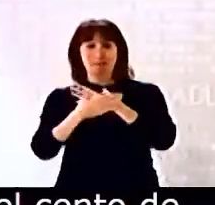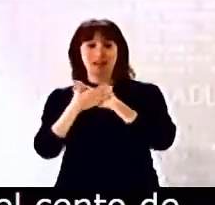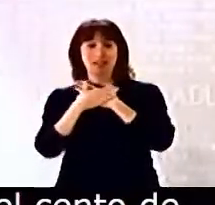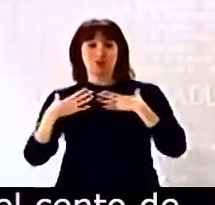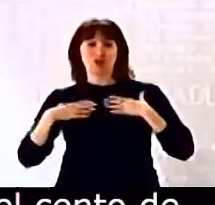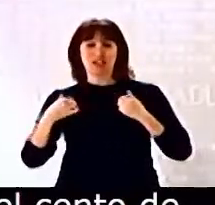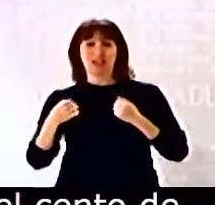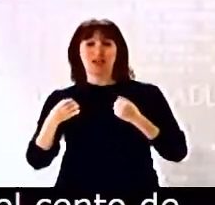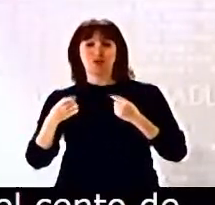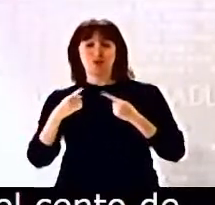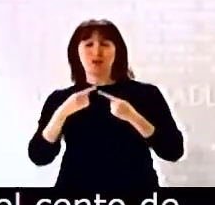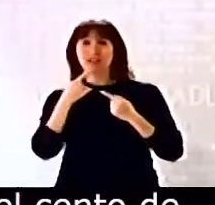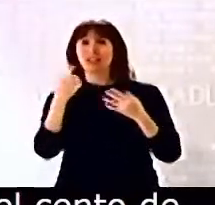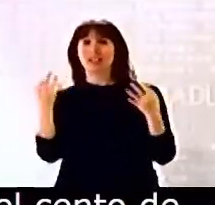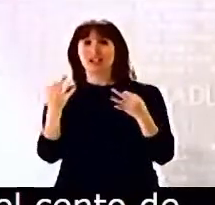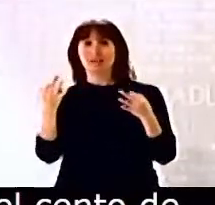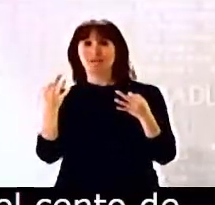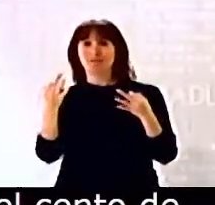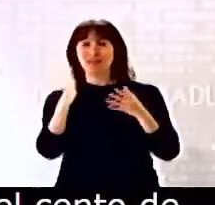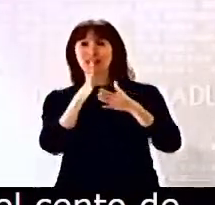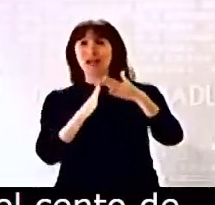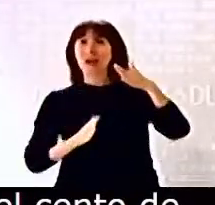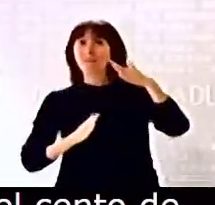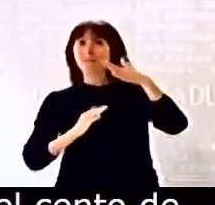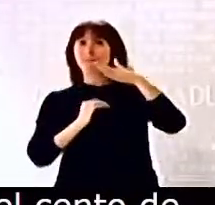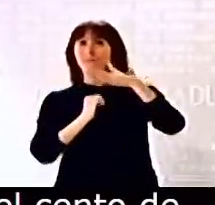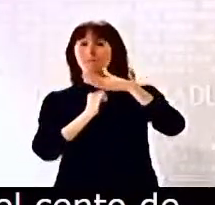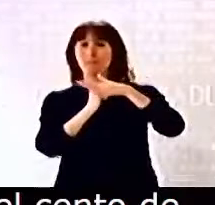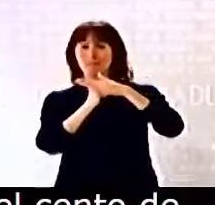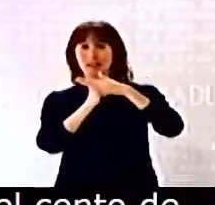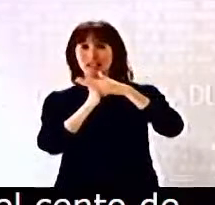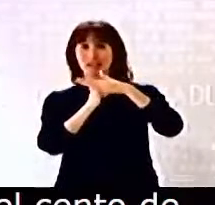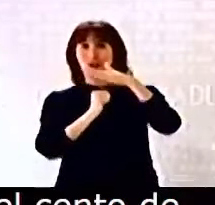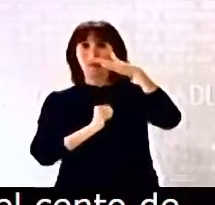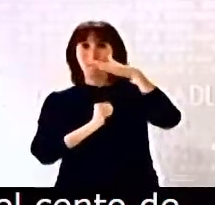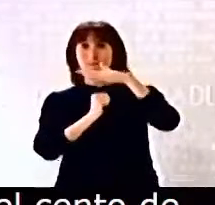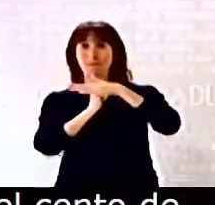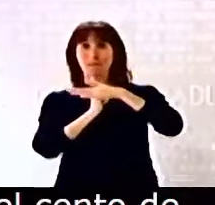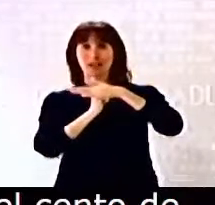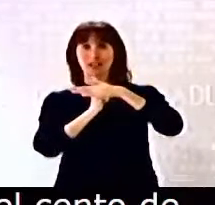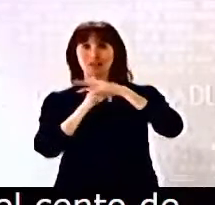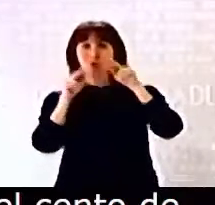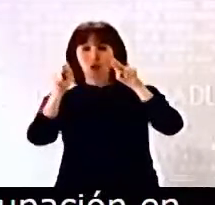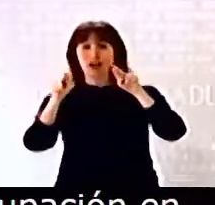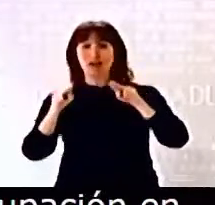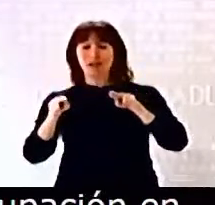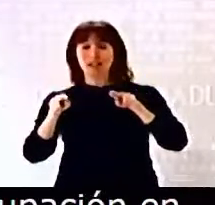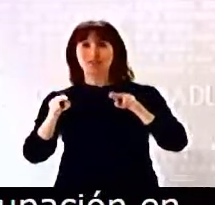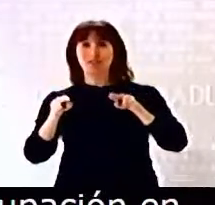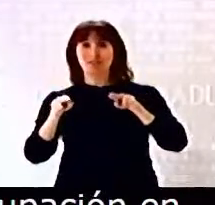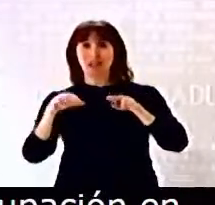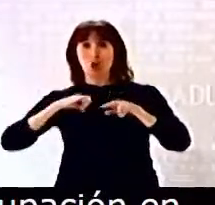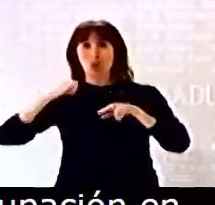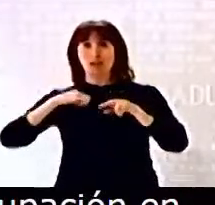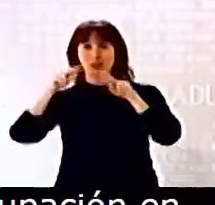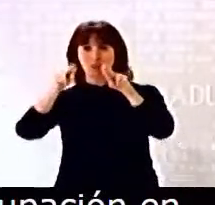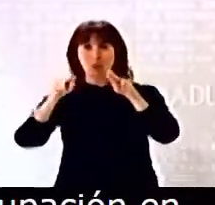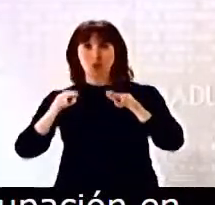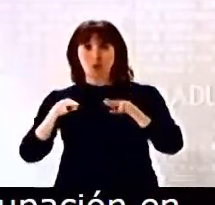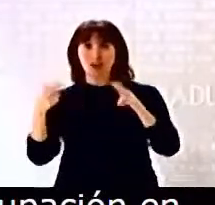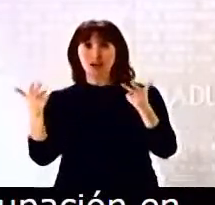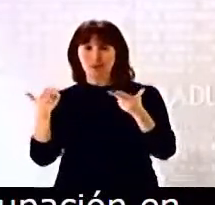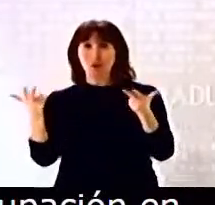es que el máximo de ocupación en camas de agudos en los